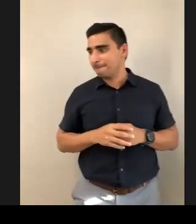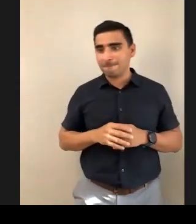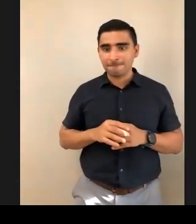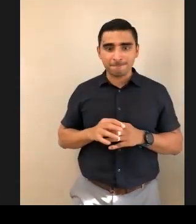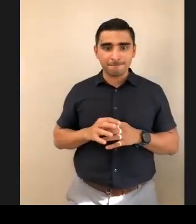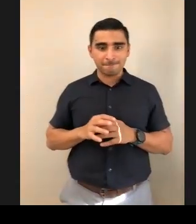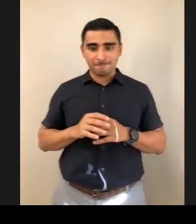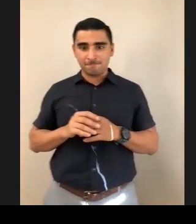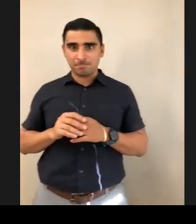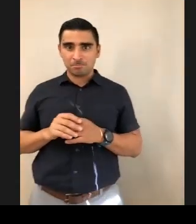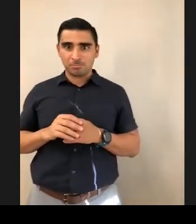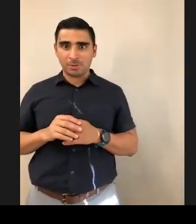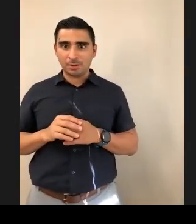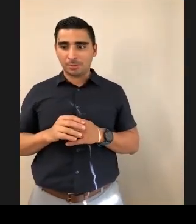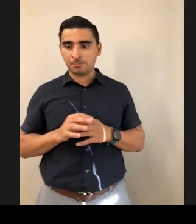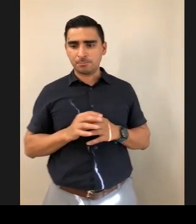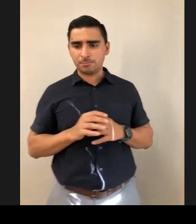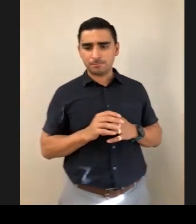Gracias, Chris.